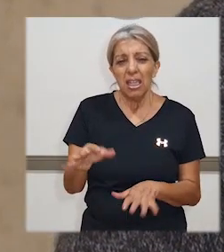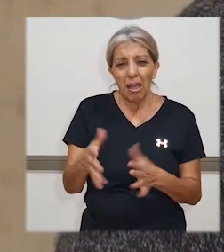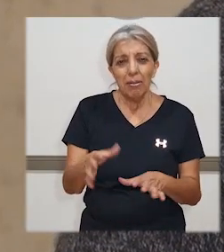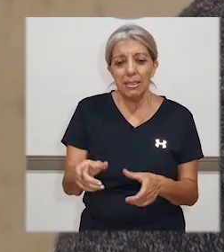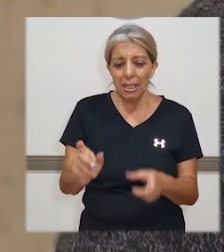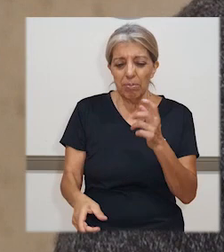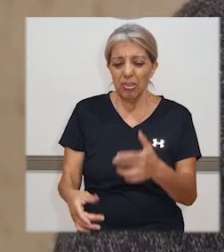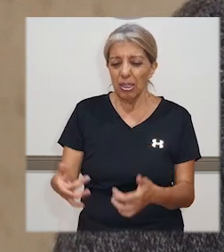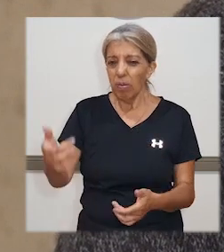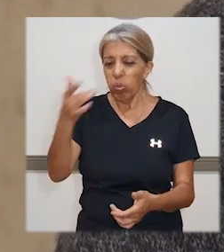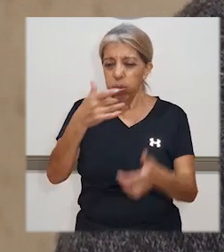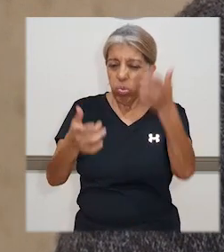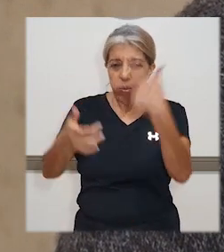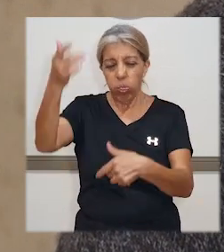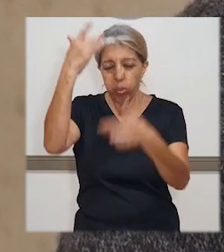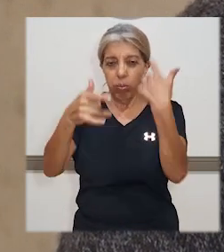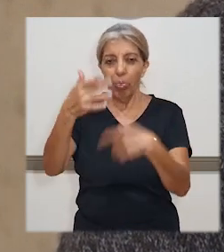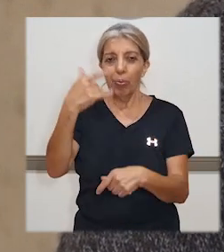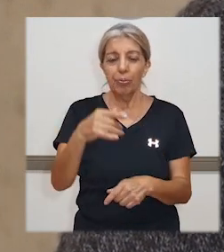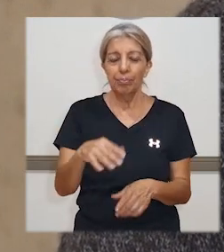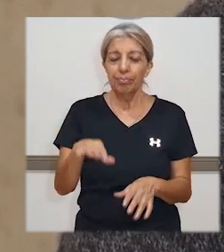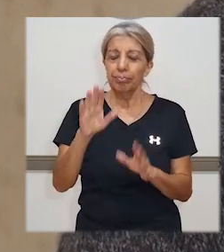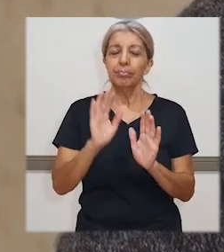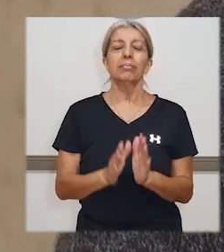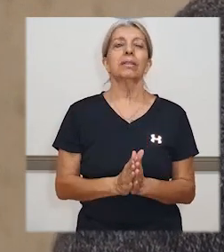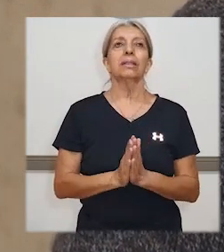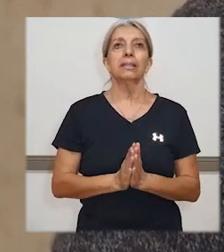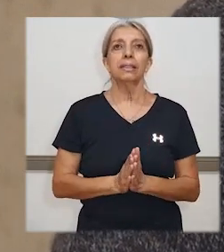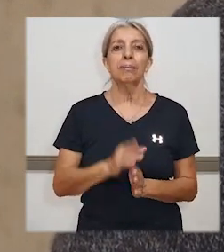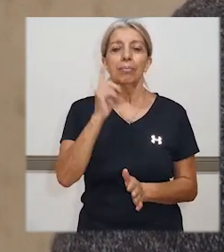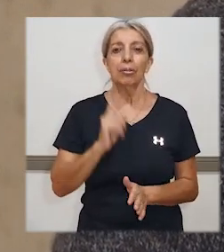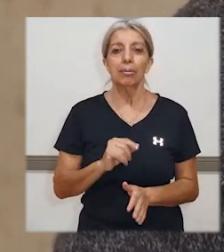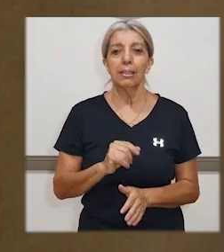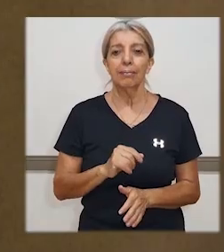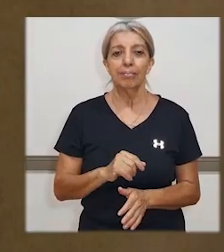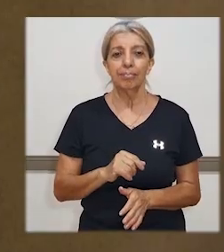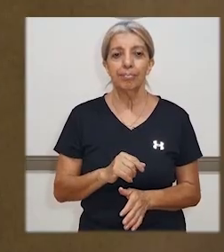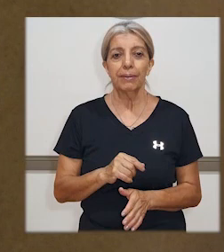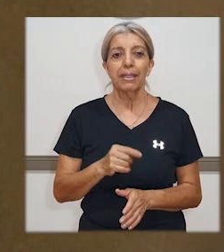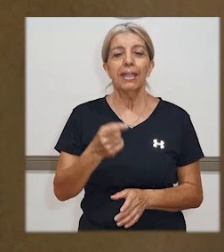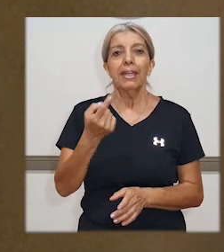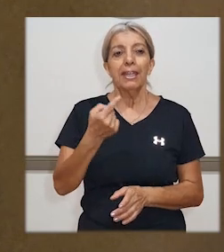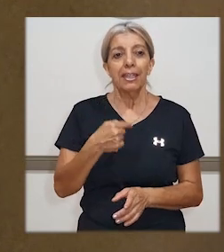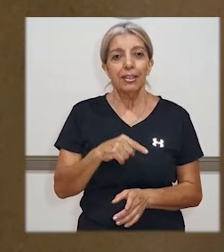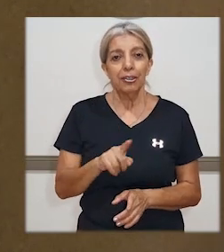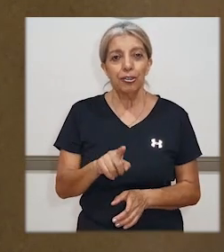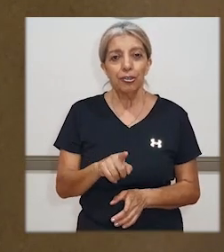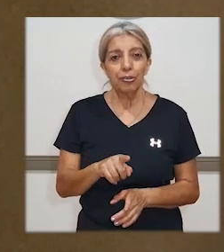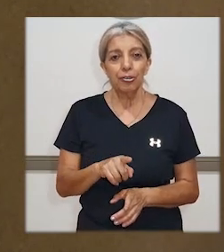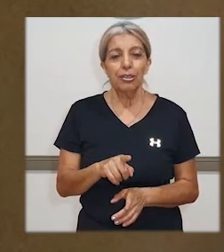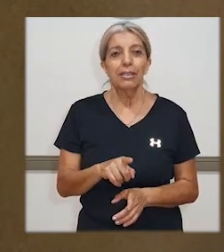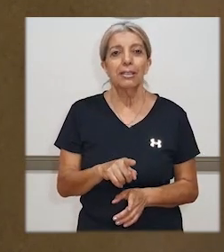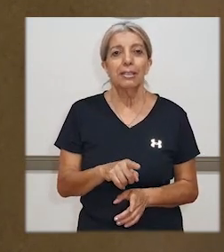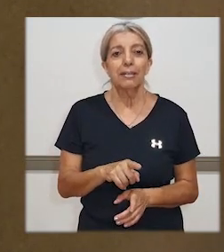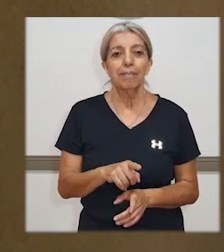devolvía el insulto, y mientras padecía, no profería amenazas. Al contrario, confiaba